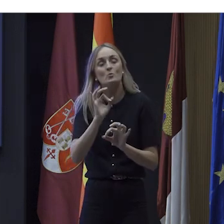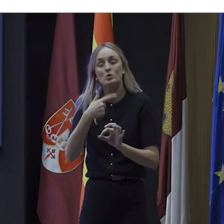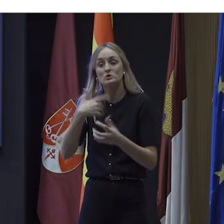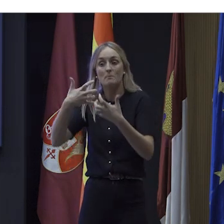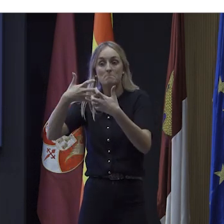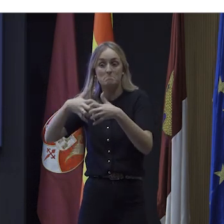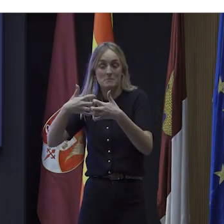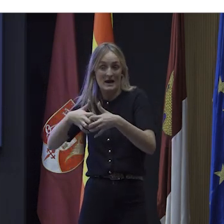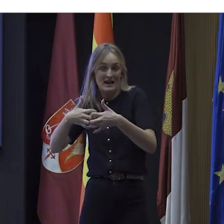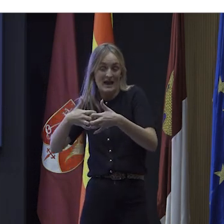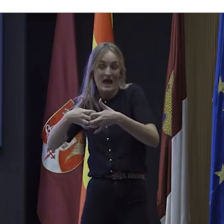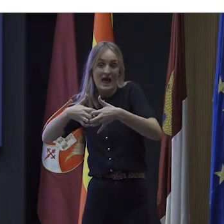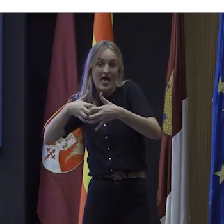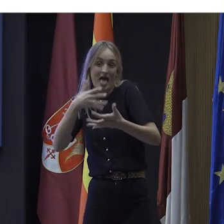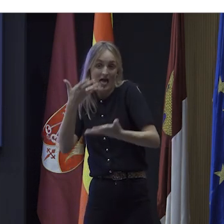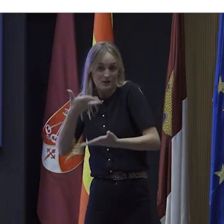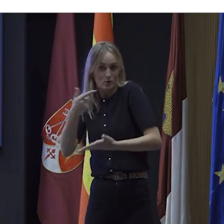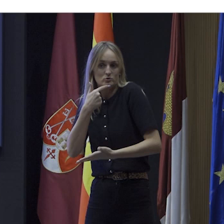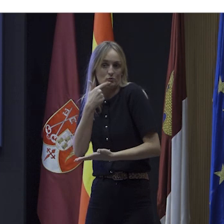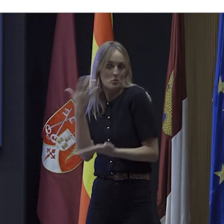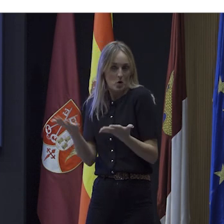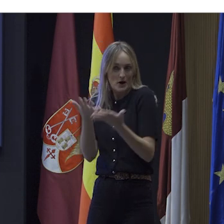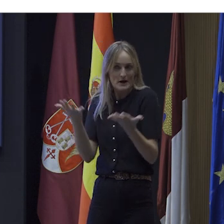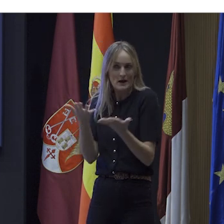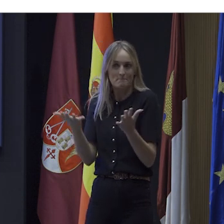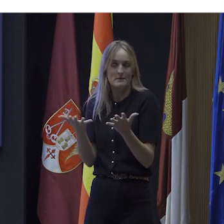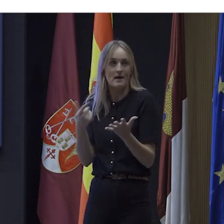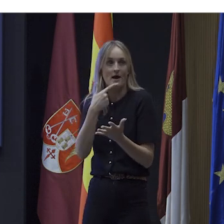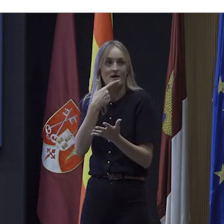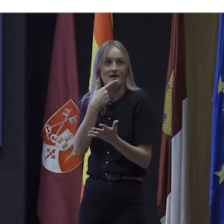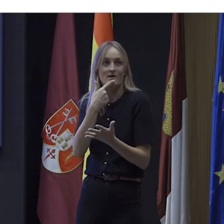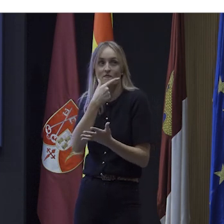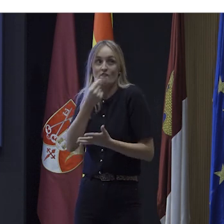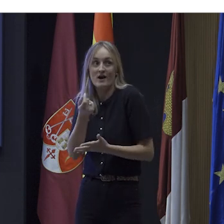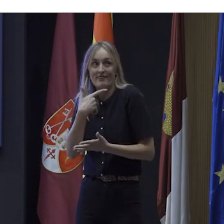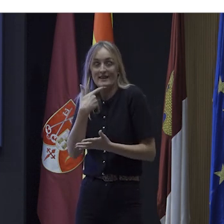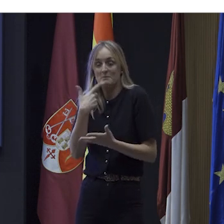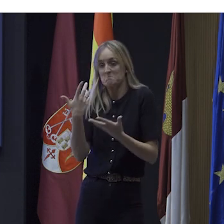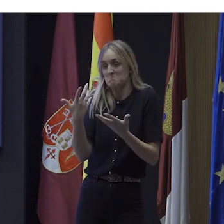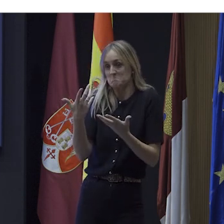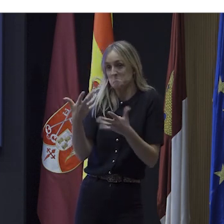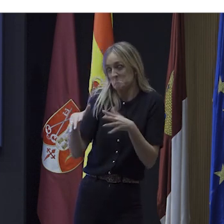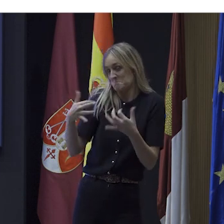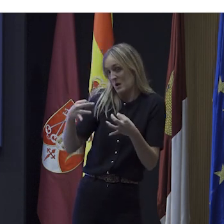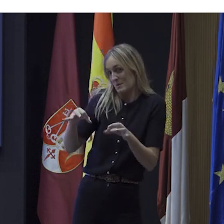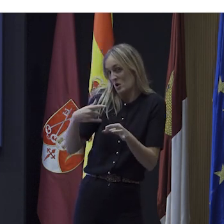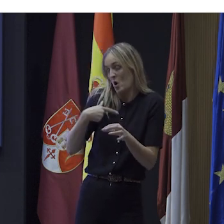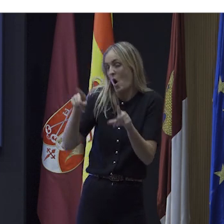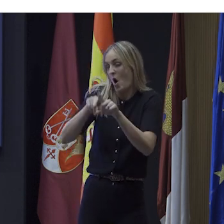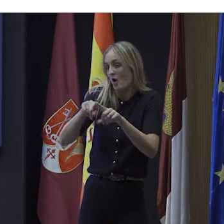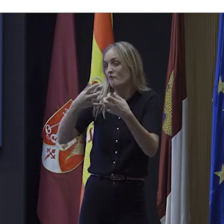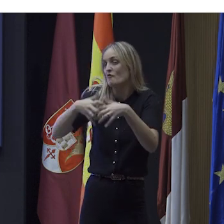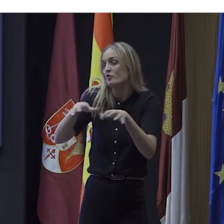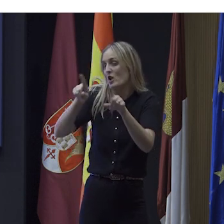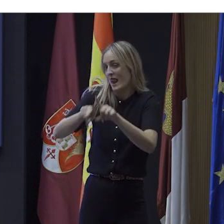actuales, aunque son muy sofisticadas y perfeccionadas, básicamente se basan en el mismo sistema. Entonces, esto es una